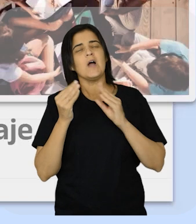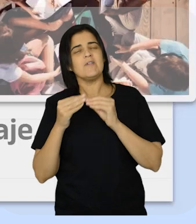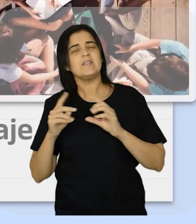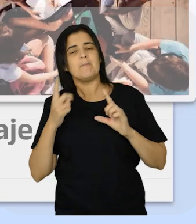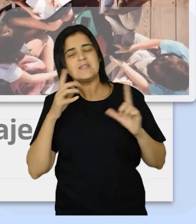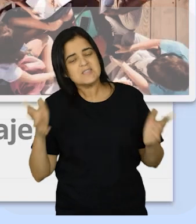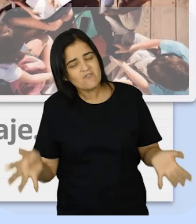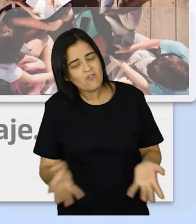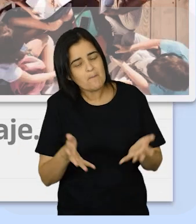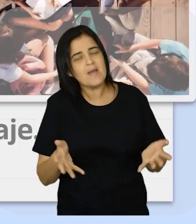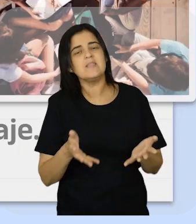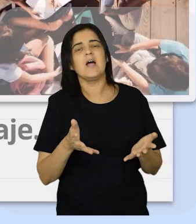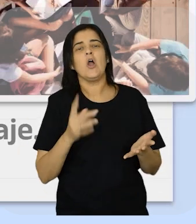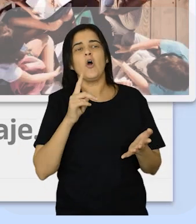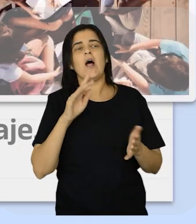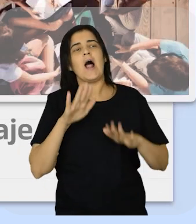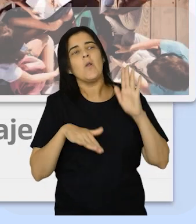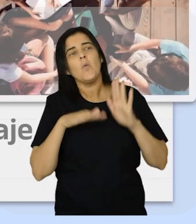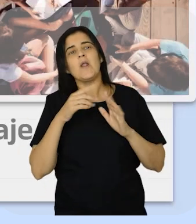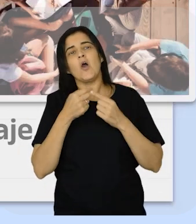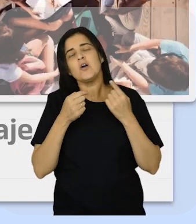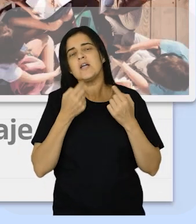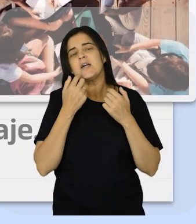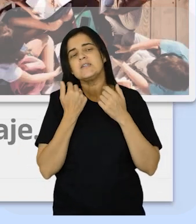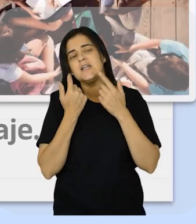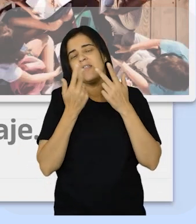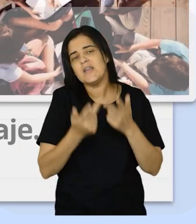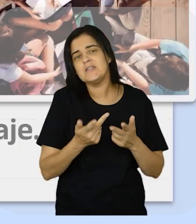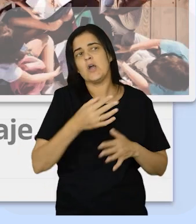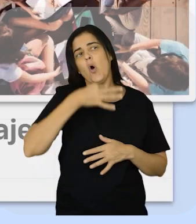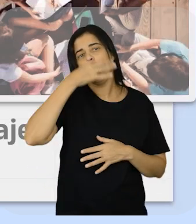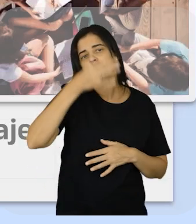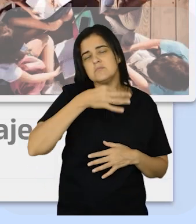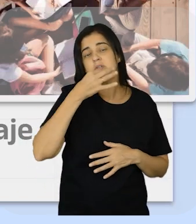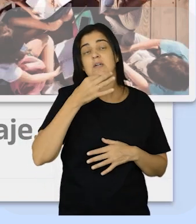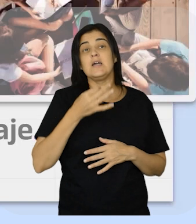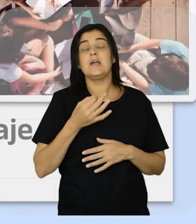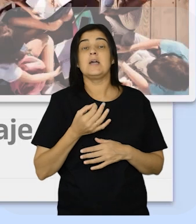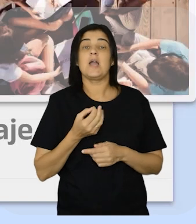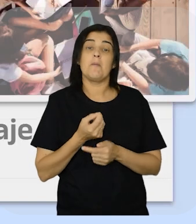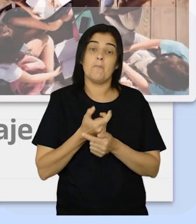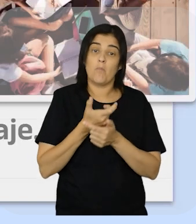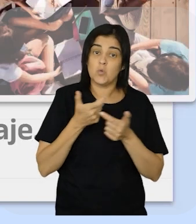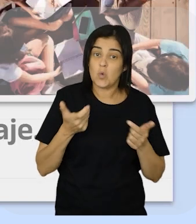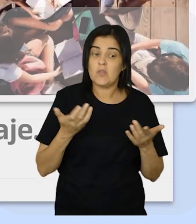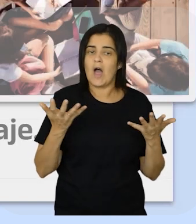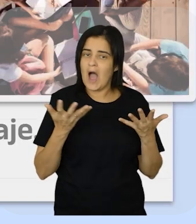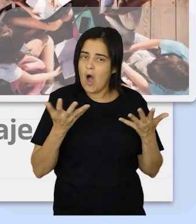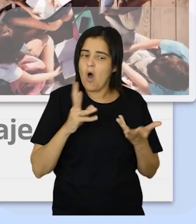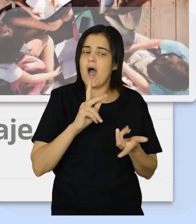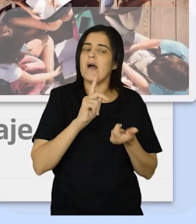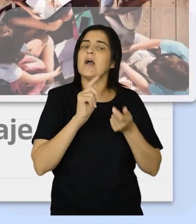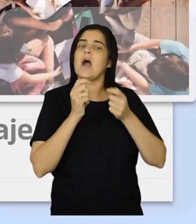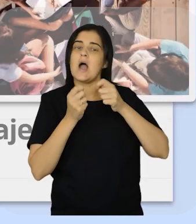través de algunos mensajes, de algunos discursos que existen, que afortunadamente se están cambiando